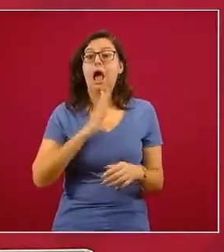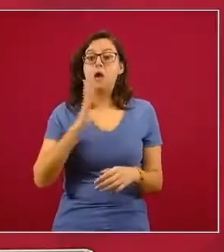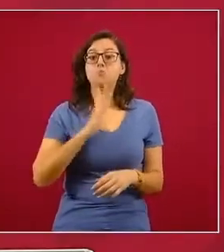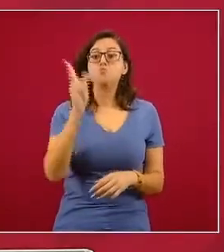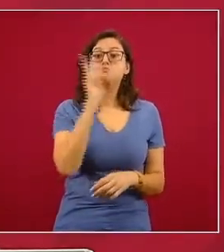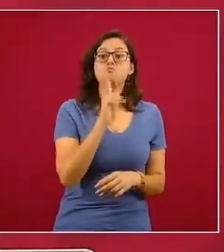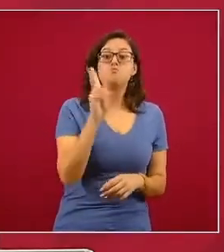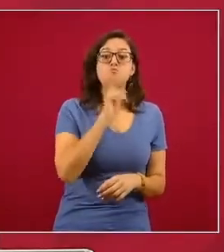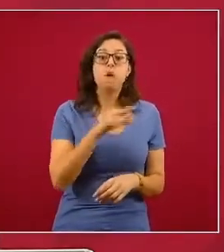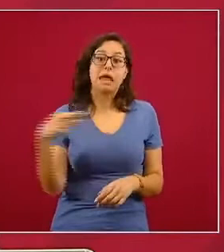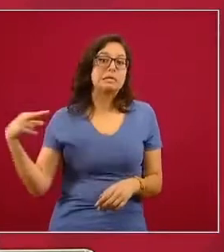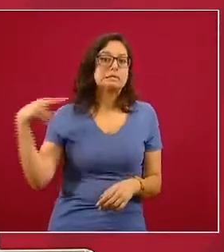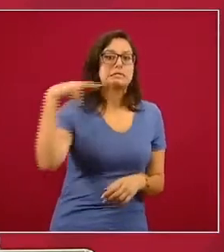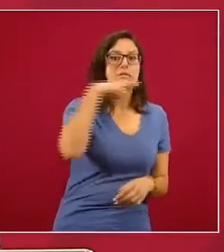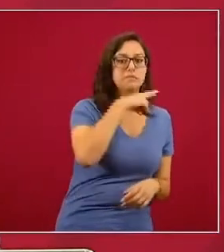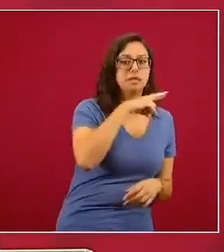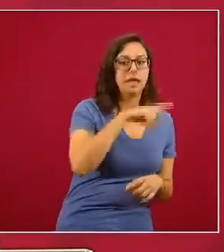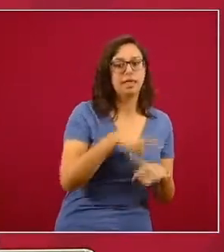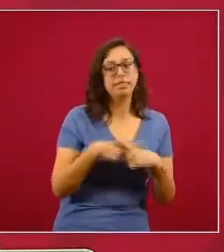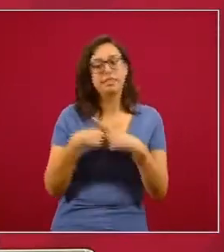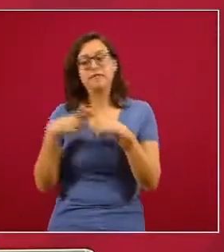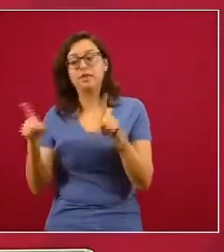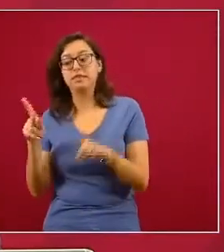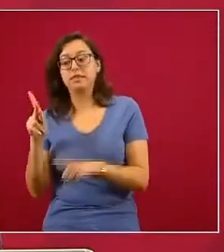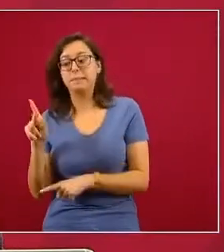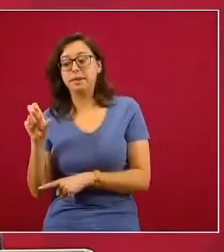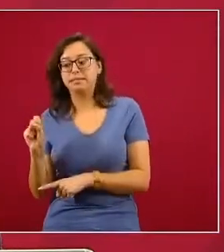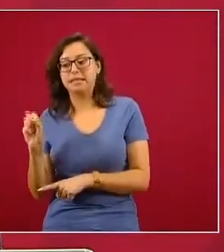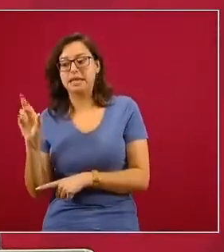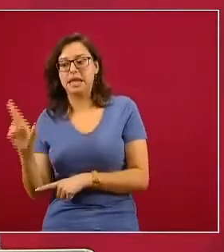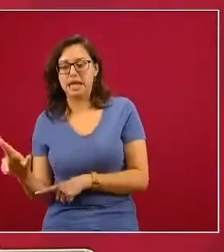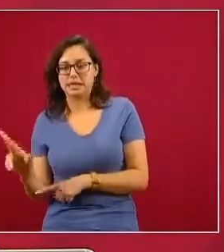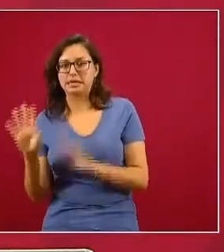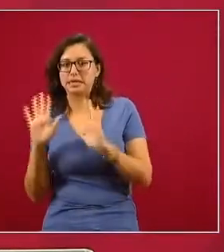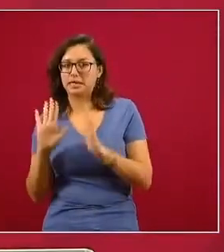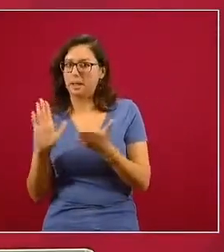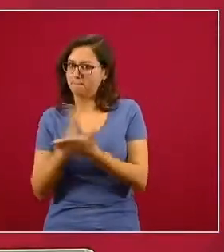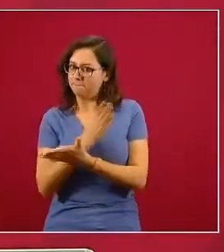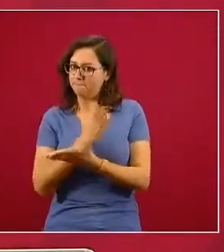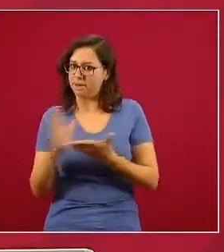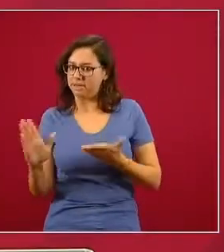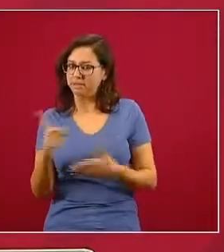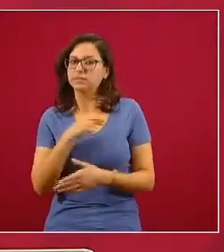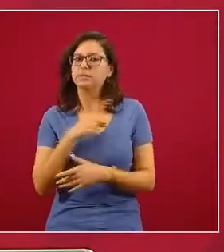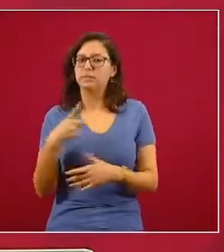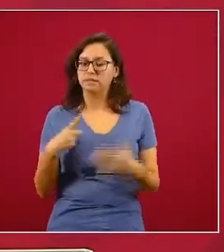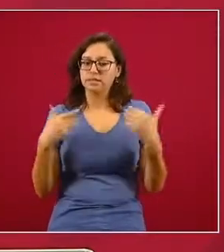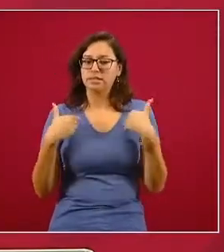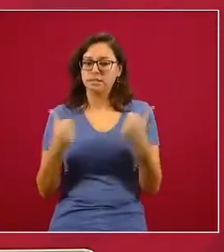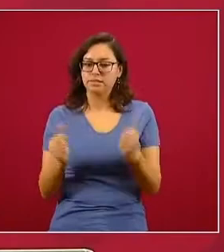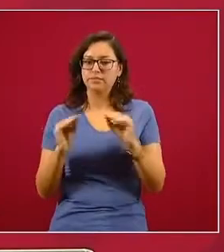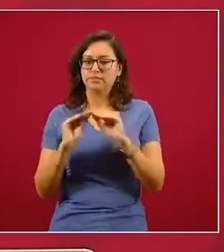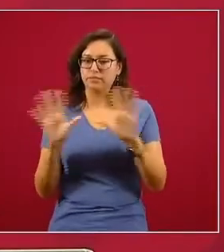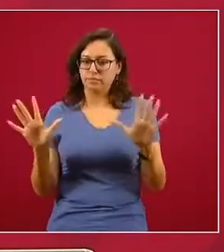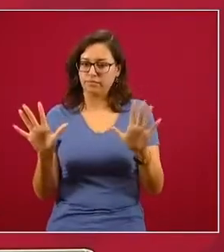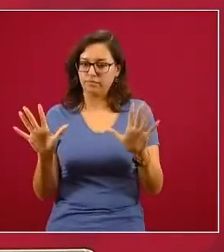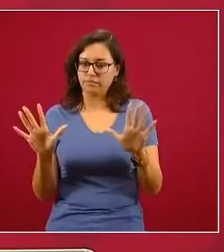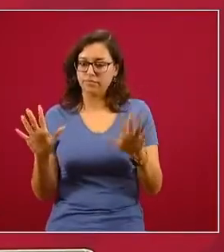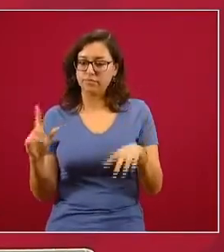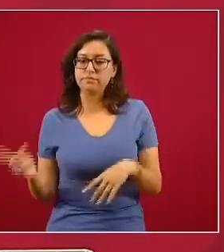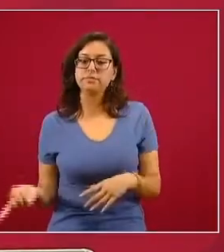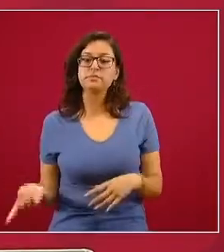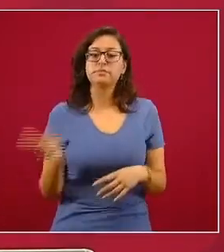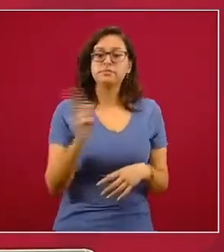llamadas pruebas rápidas, también conocidas como tiras reactivas, en general son pruebas que buscan